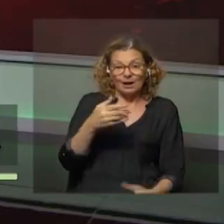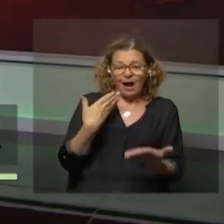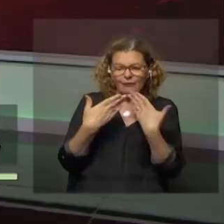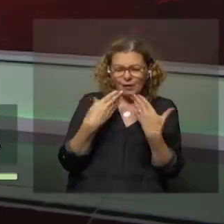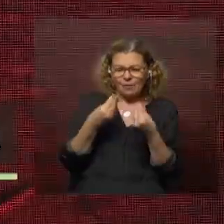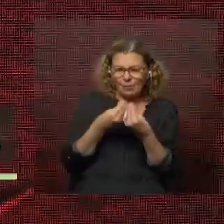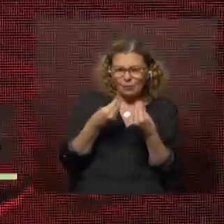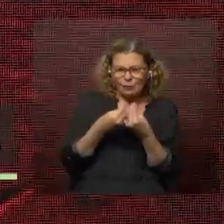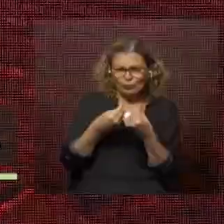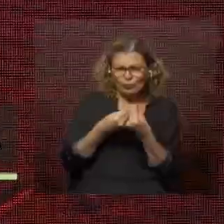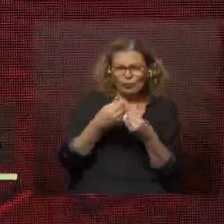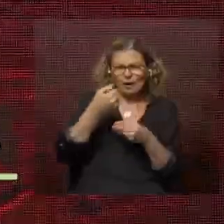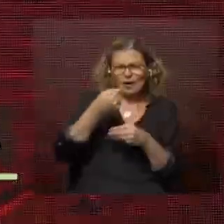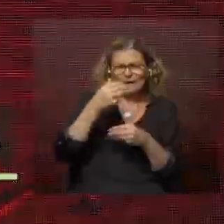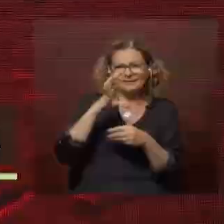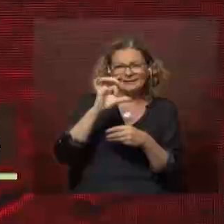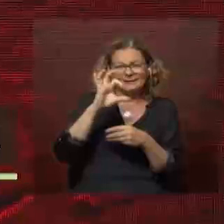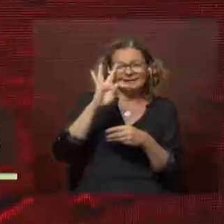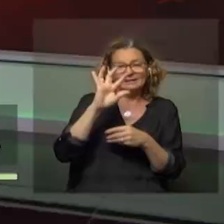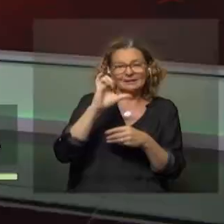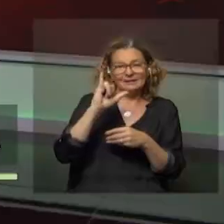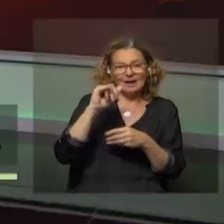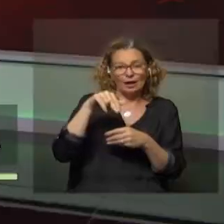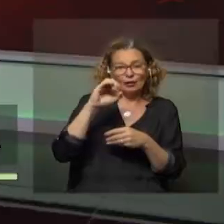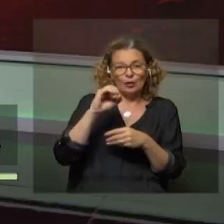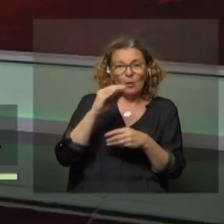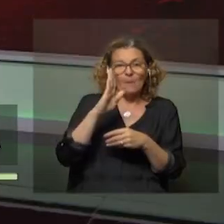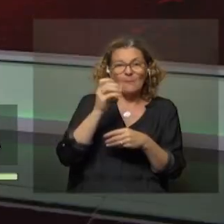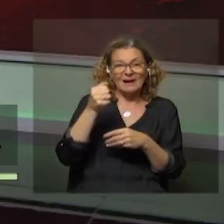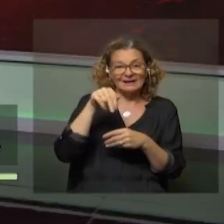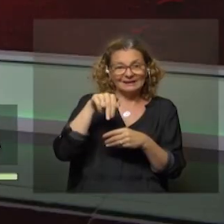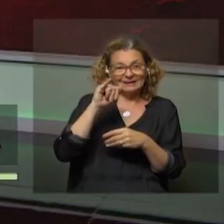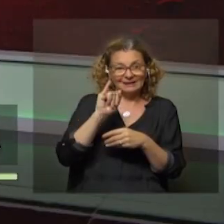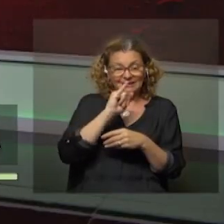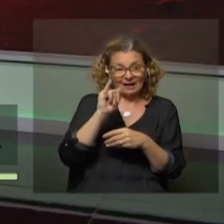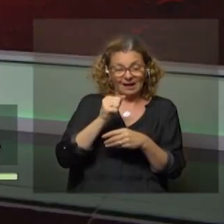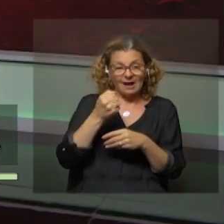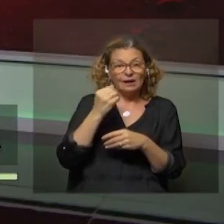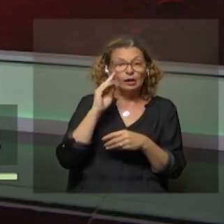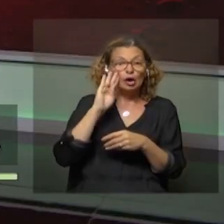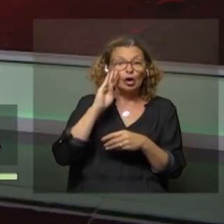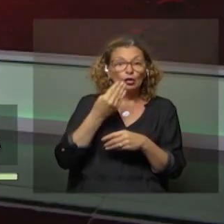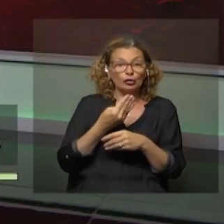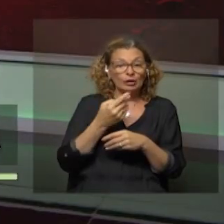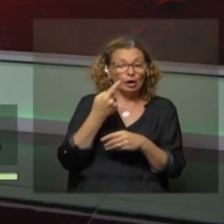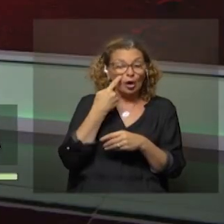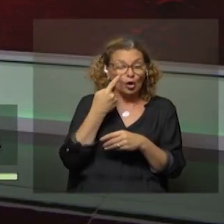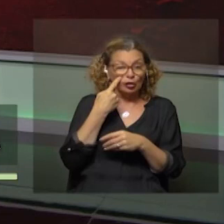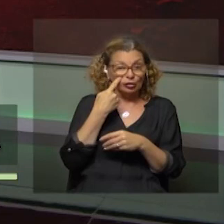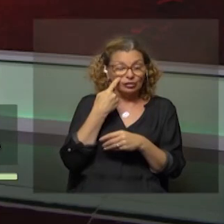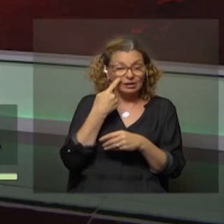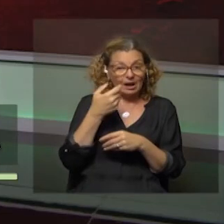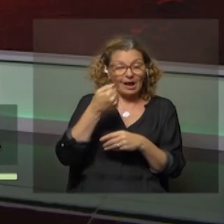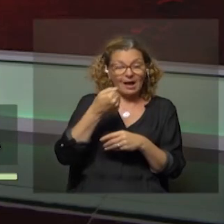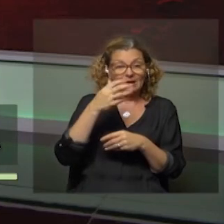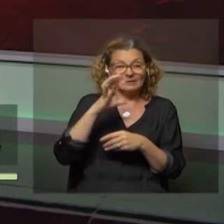con Alejandro asteciano el mismo Mario panisa reconoce además en una entrevista que conocía personalmente a Alejandro